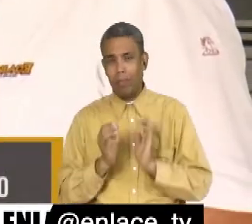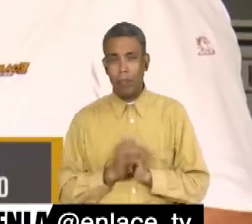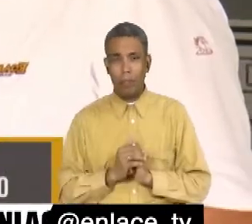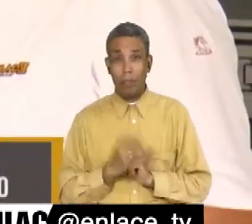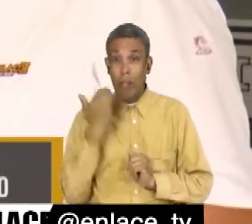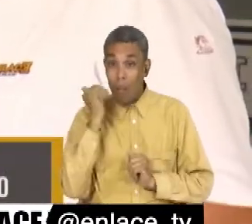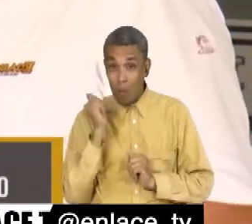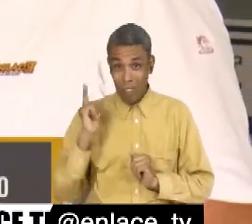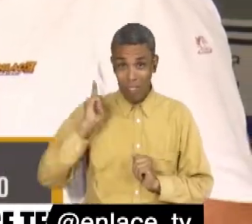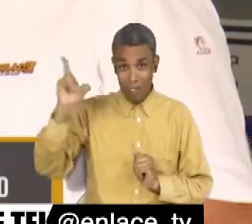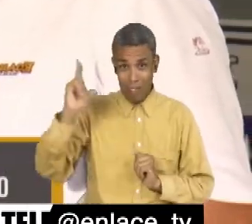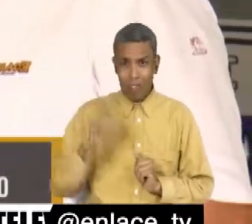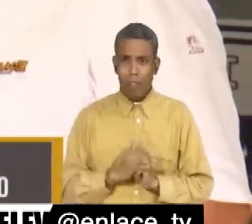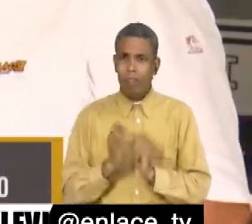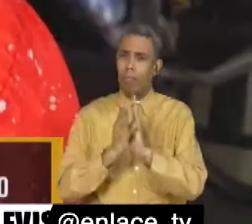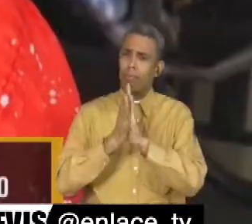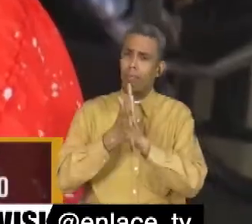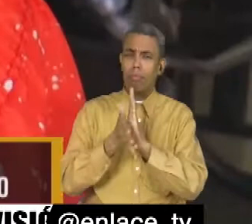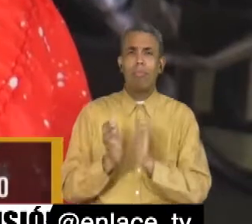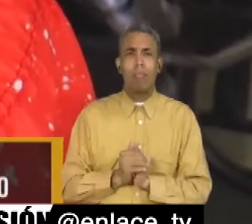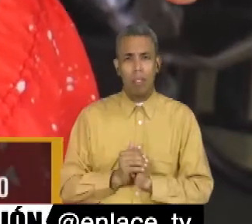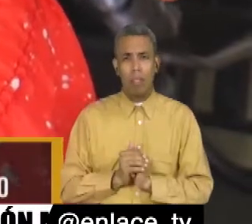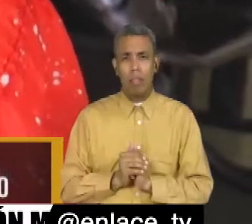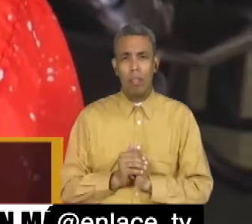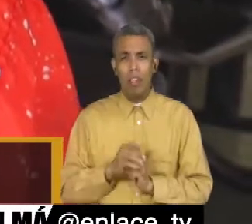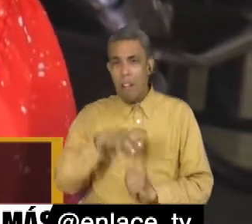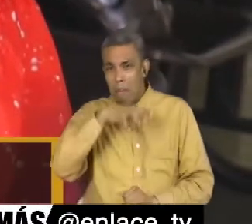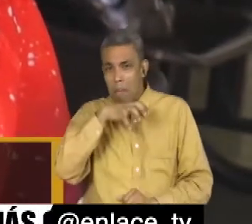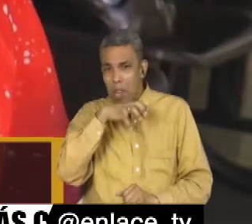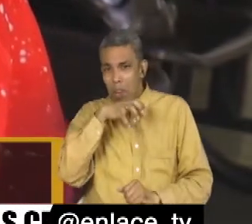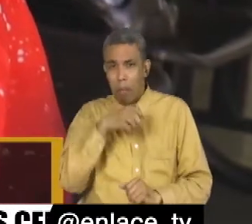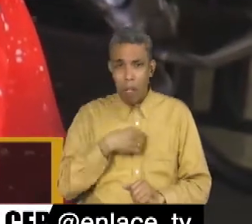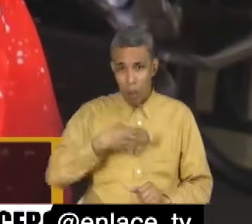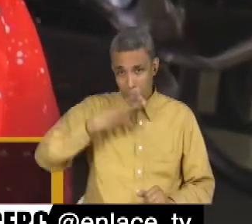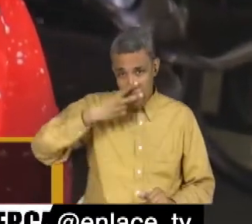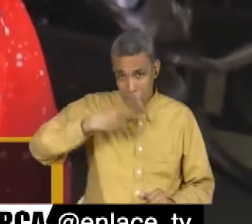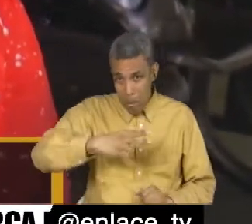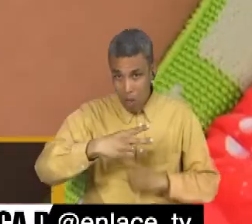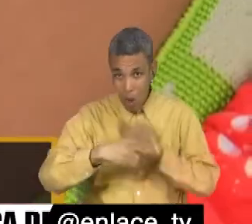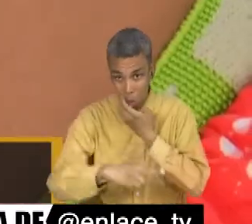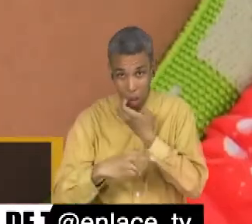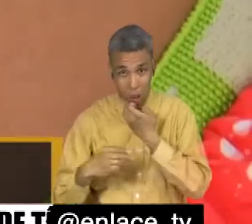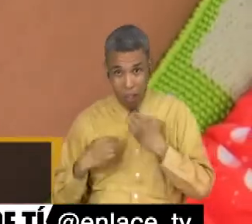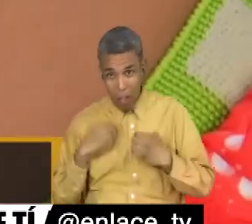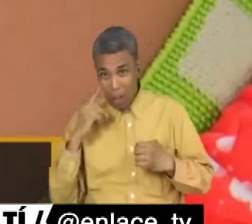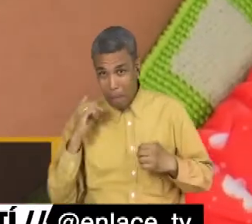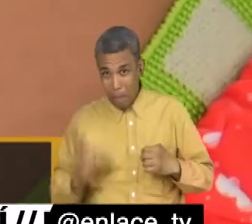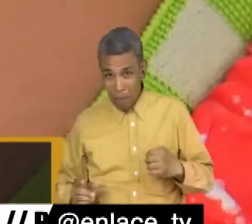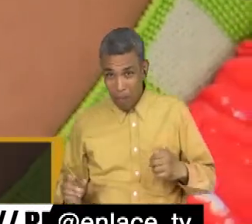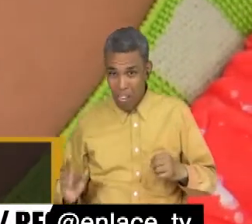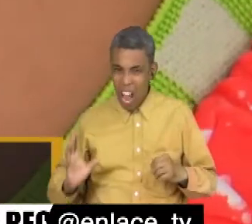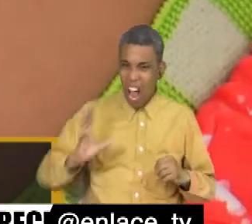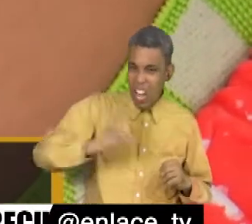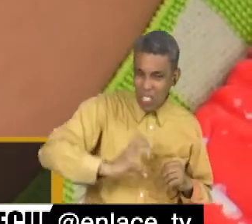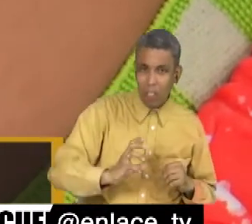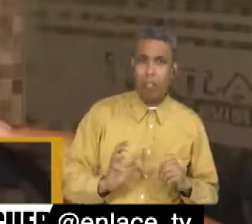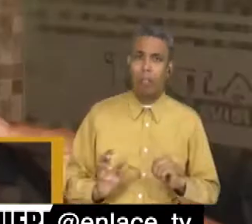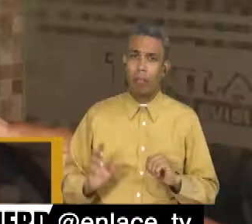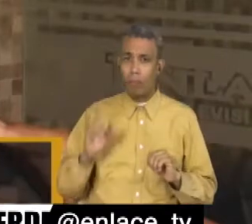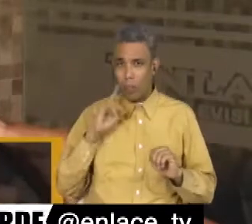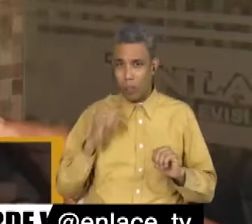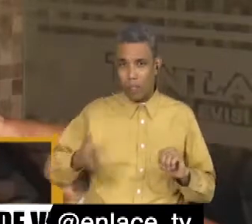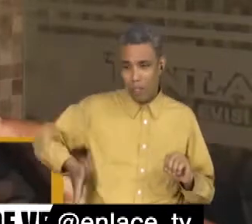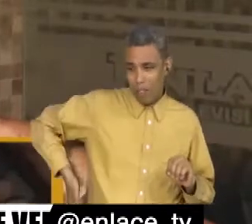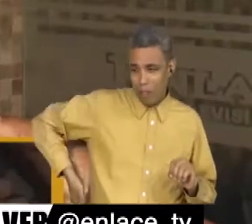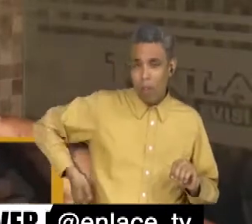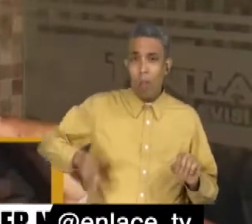3 denuncia cómo por descuido de su dueña un perro mordió a su nieto en uno de sus glúteos sin que ella, la dueña del perro, haya respondido. Ese perro